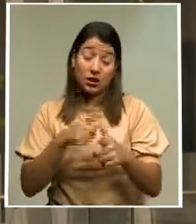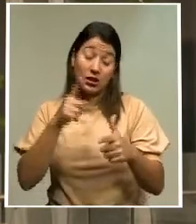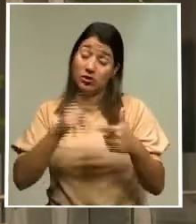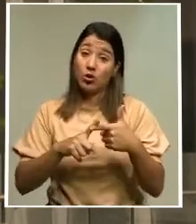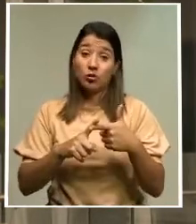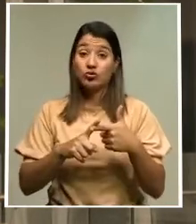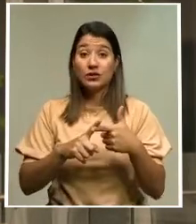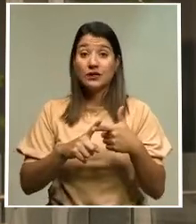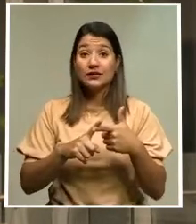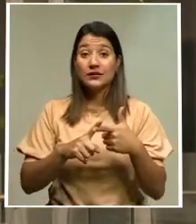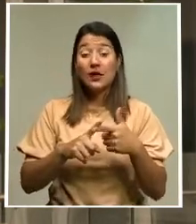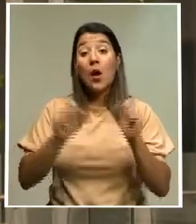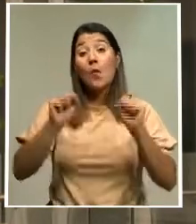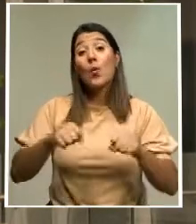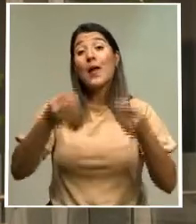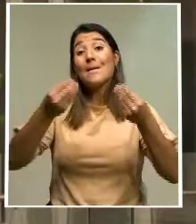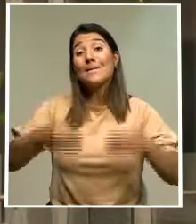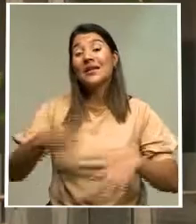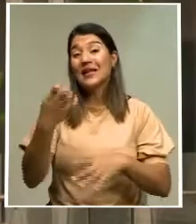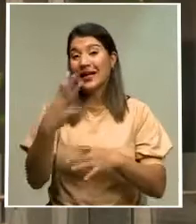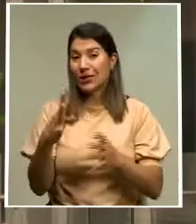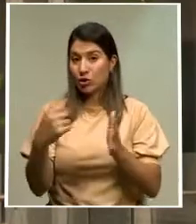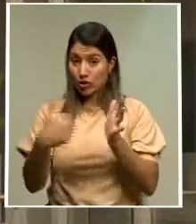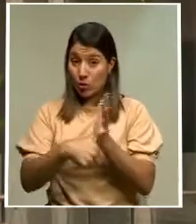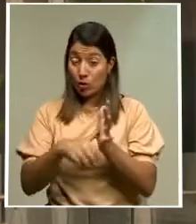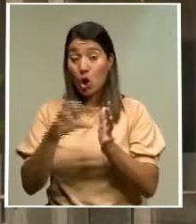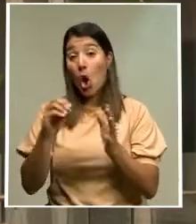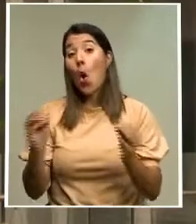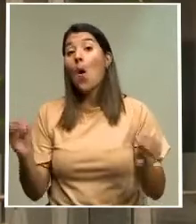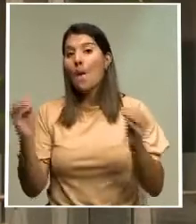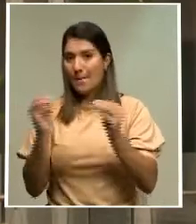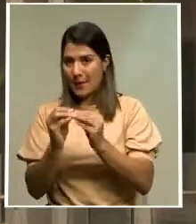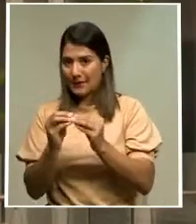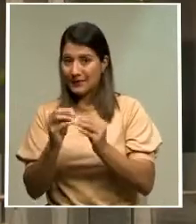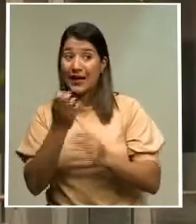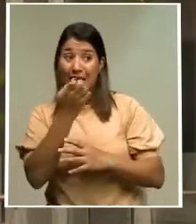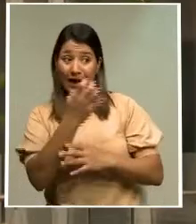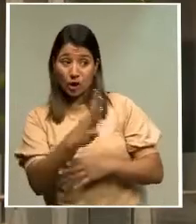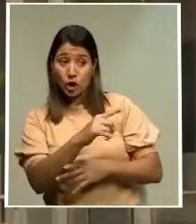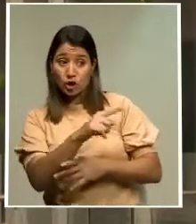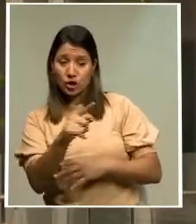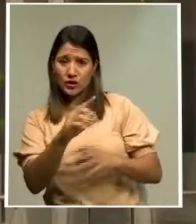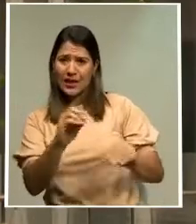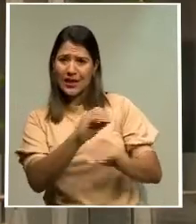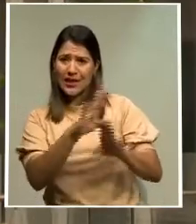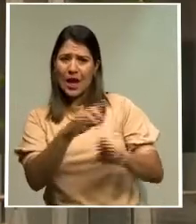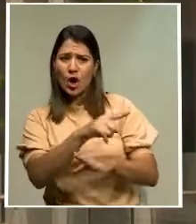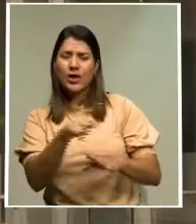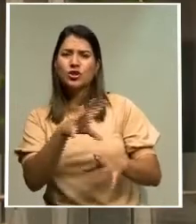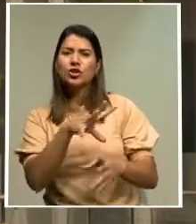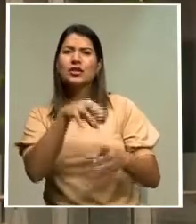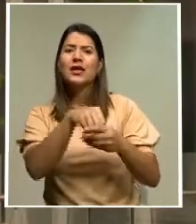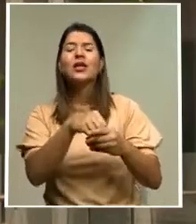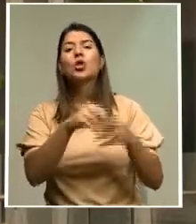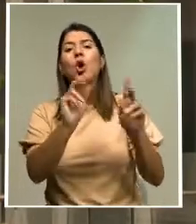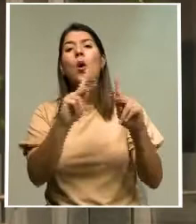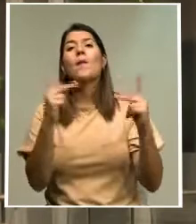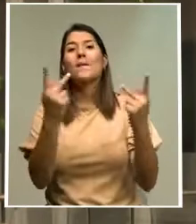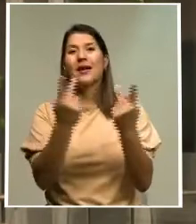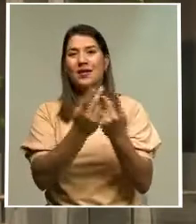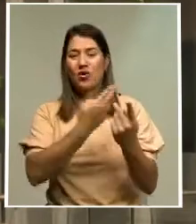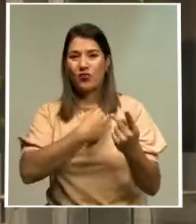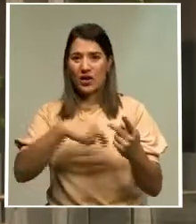con 14 votos, inclusive más, pero 14 que están muy claros, que son los pertenecientes a los grupos